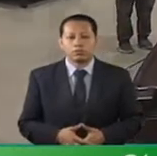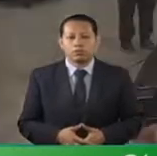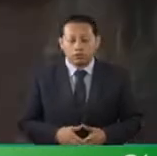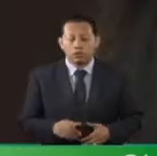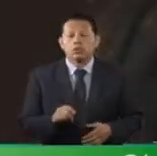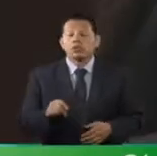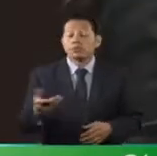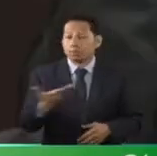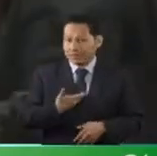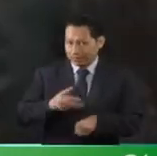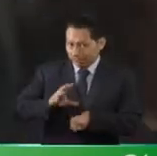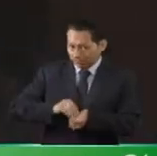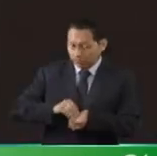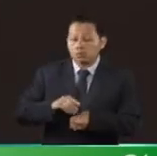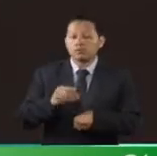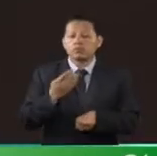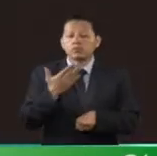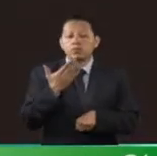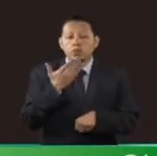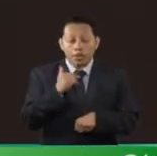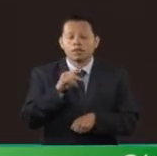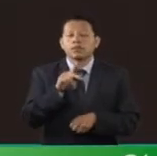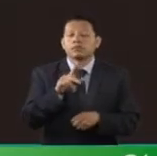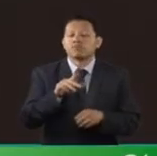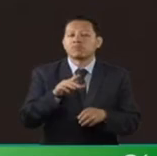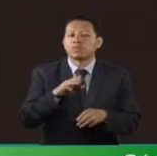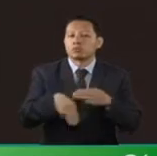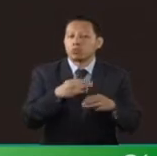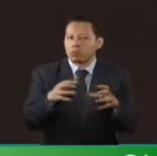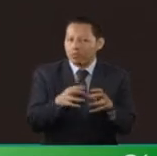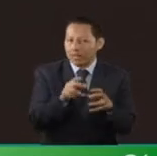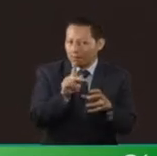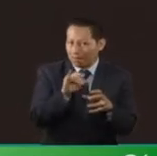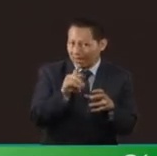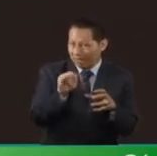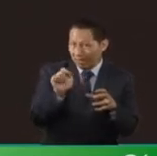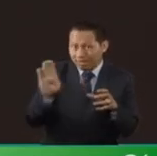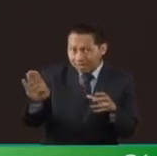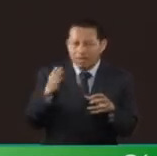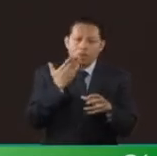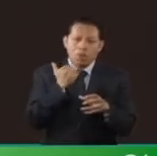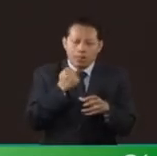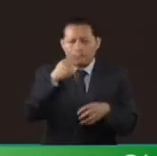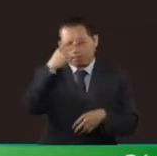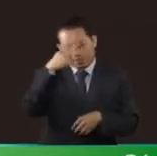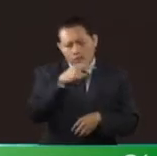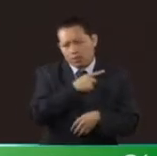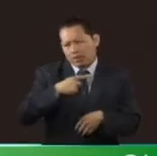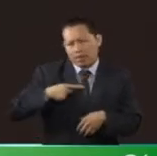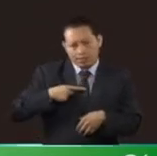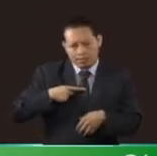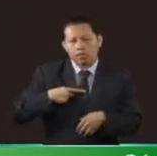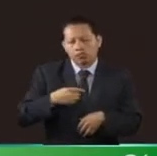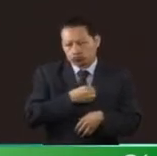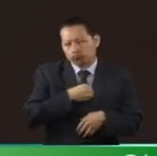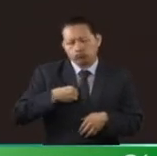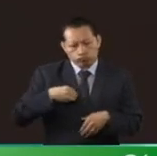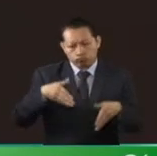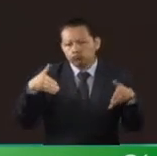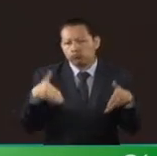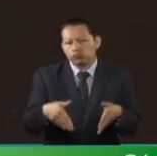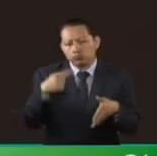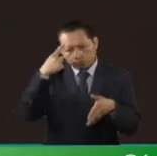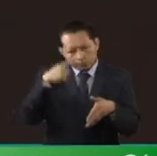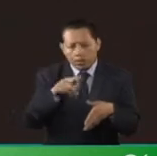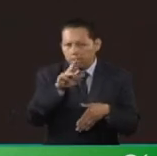No hay planeta B y México tiene un compromiso con su gente y con el planeta para descarbonizar nuestra